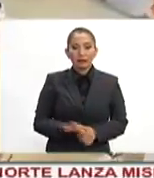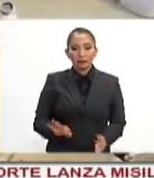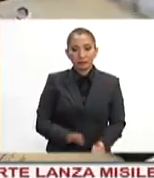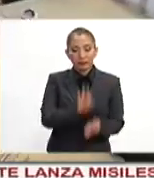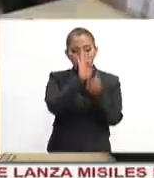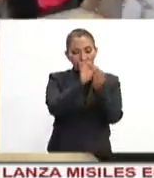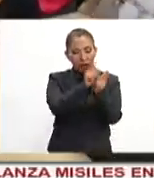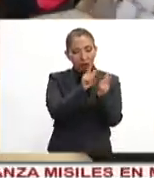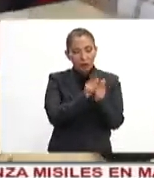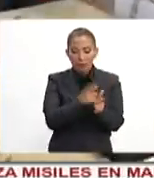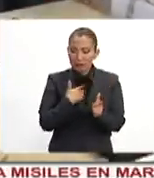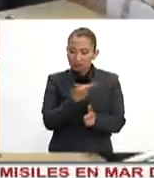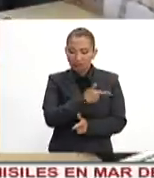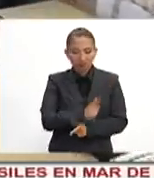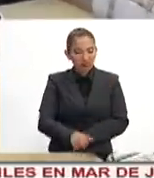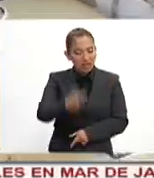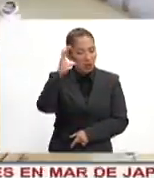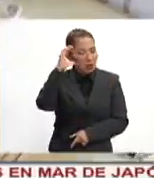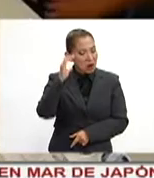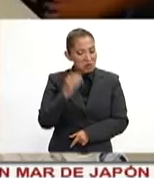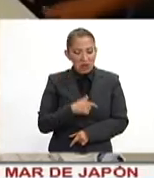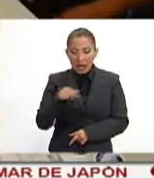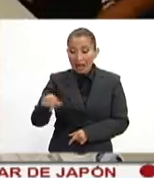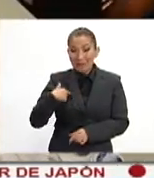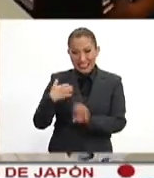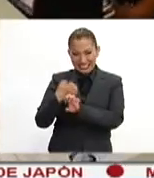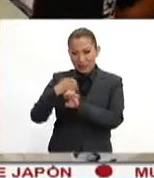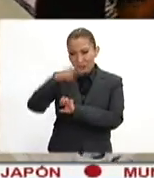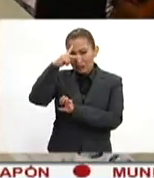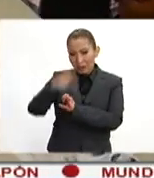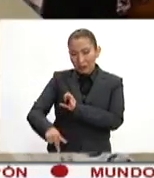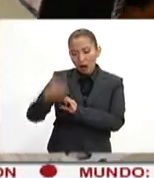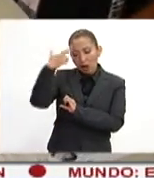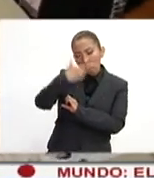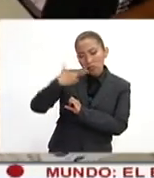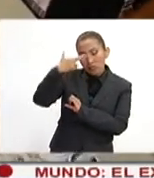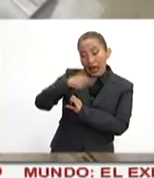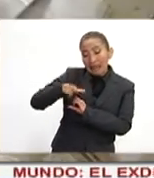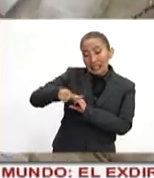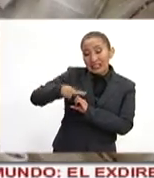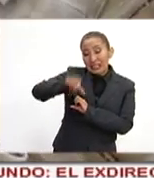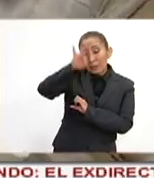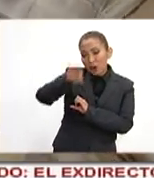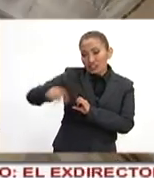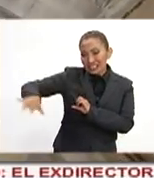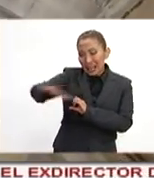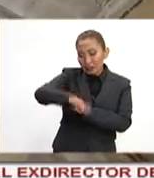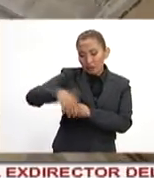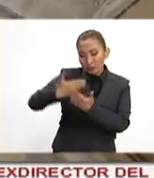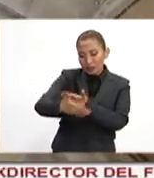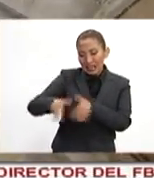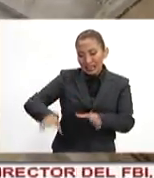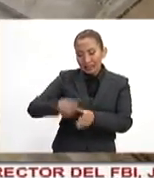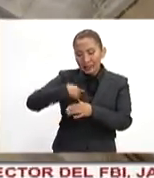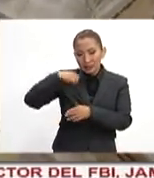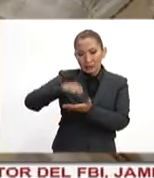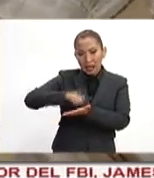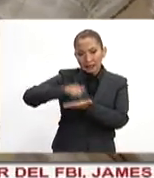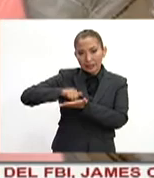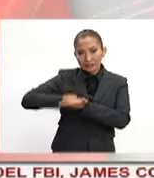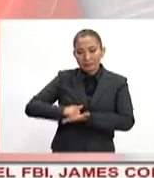Frente Opositor impugnará elecciones en Coahuila, mientras que en el Estado de México revisarán el 17% de los paquetes